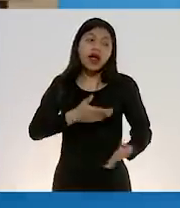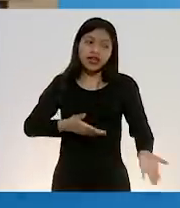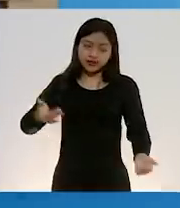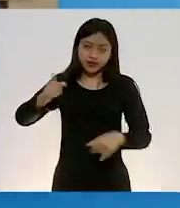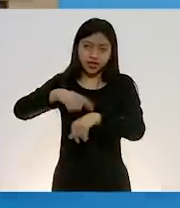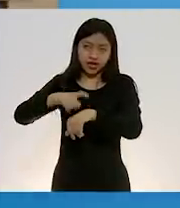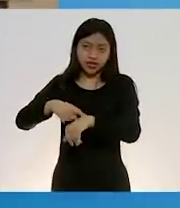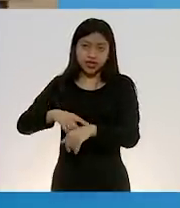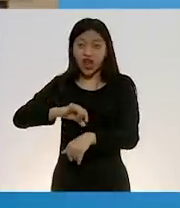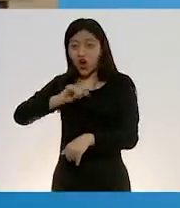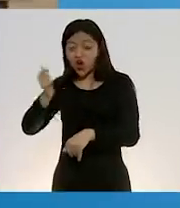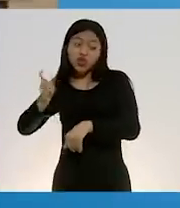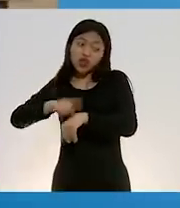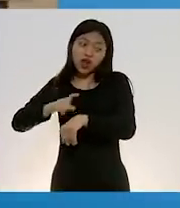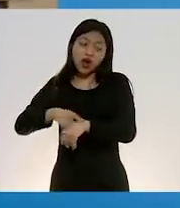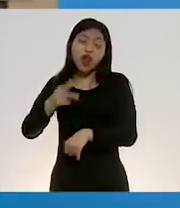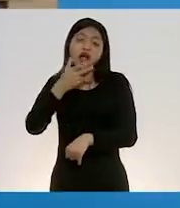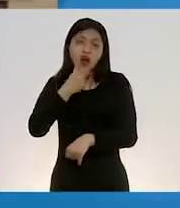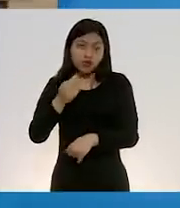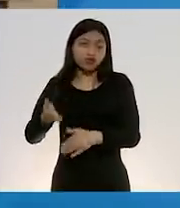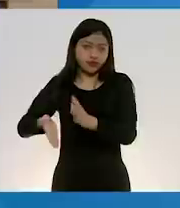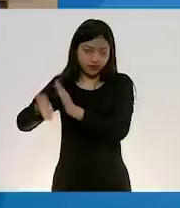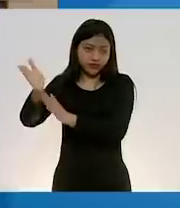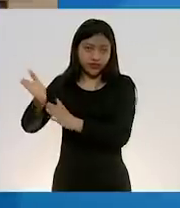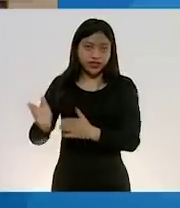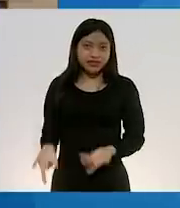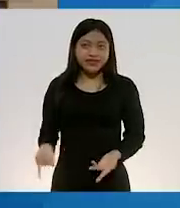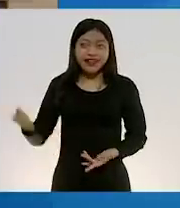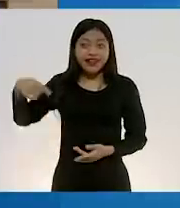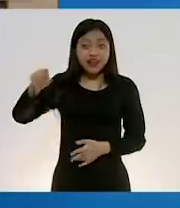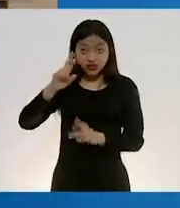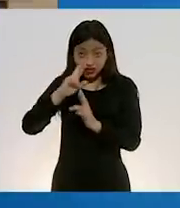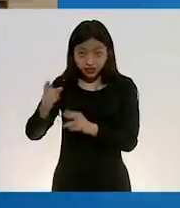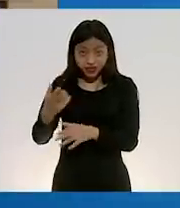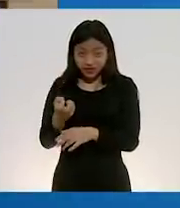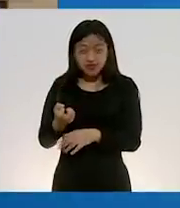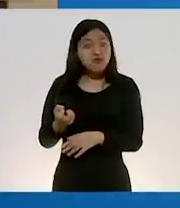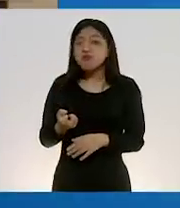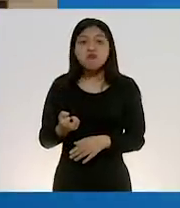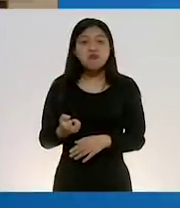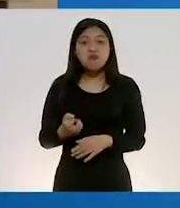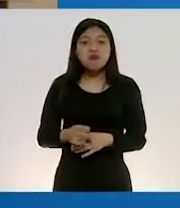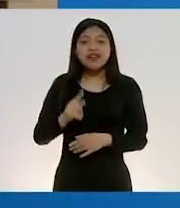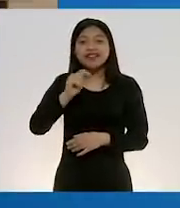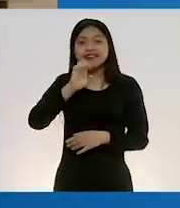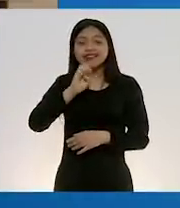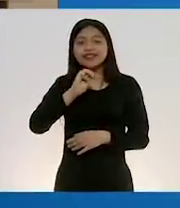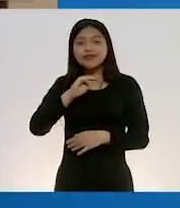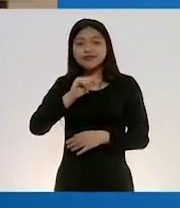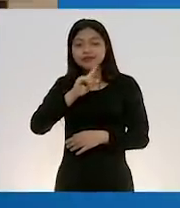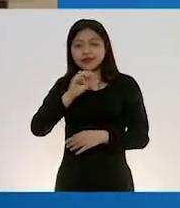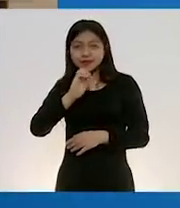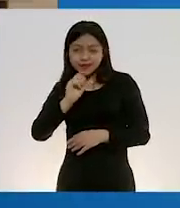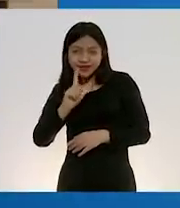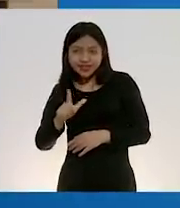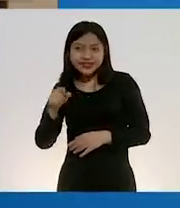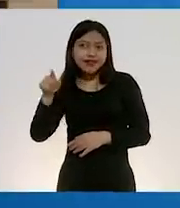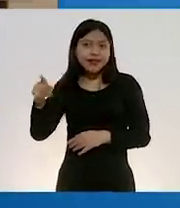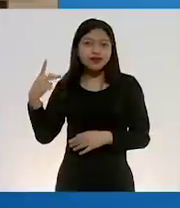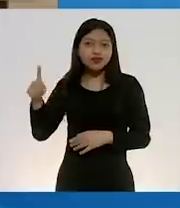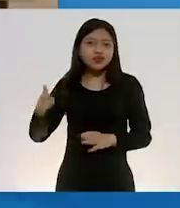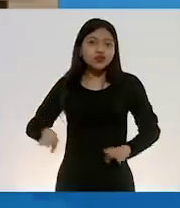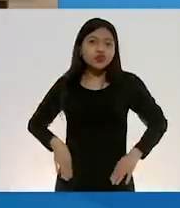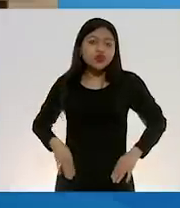hombres. Pero siempre se infringían las ordenanzas. Entonces, el temazcal tenía ese carácter de un